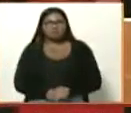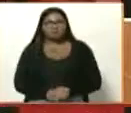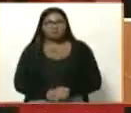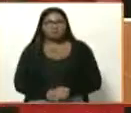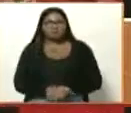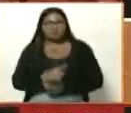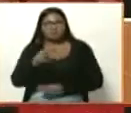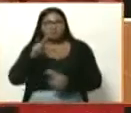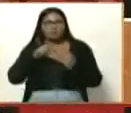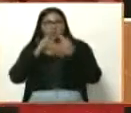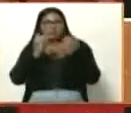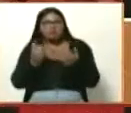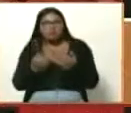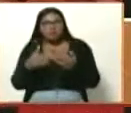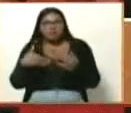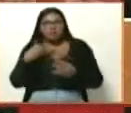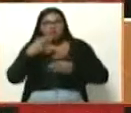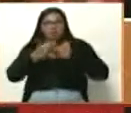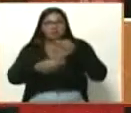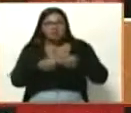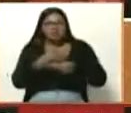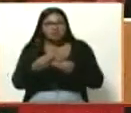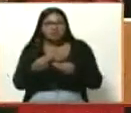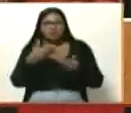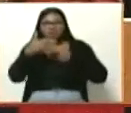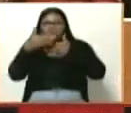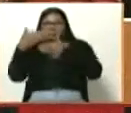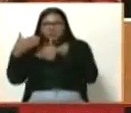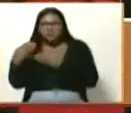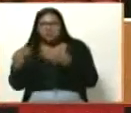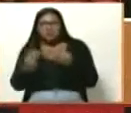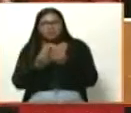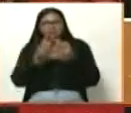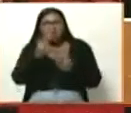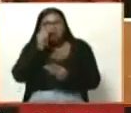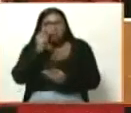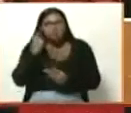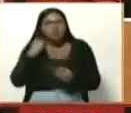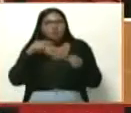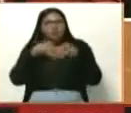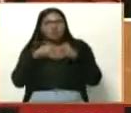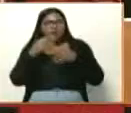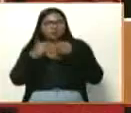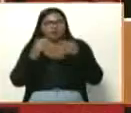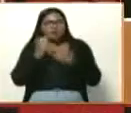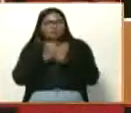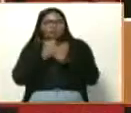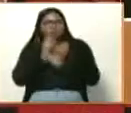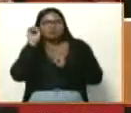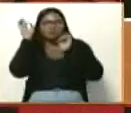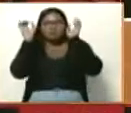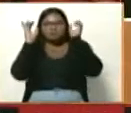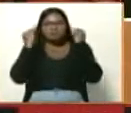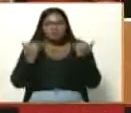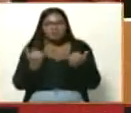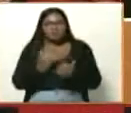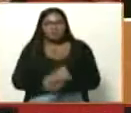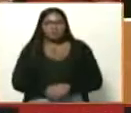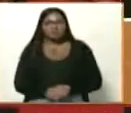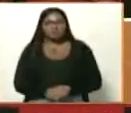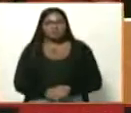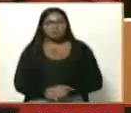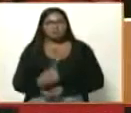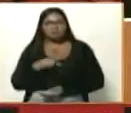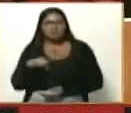este encuentro nos da la posibilidad también de conversar con los hombres y mujeres que hacen ese trabajo de creación. O sea, no,